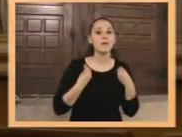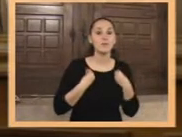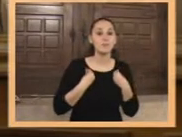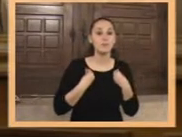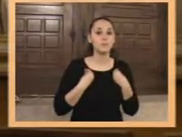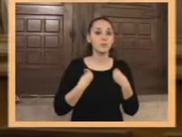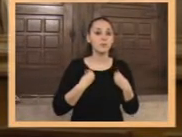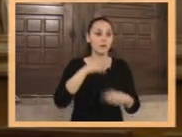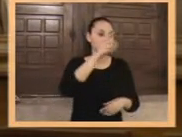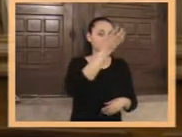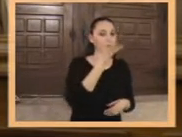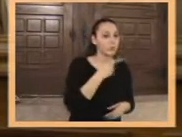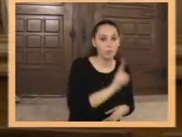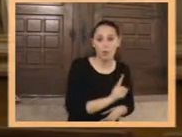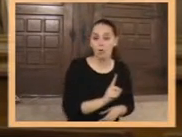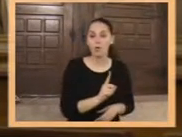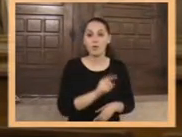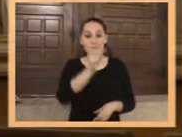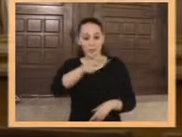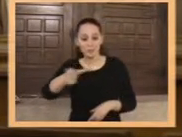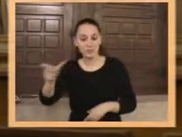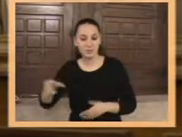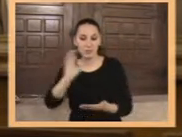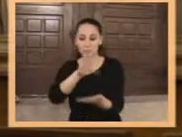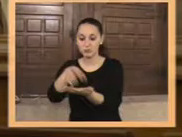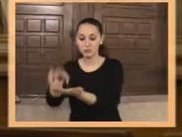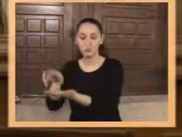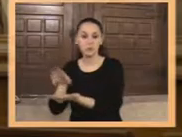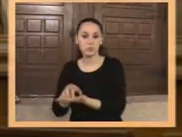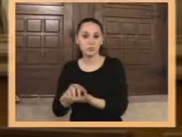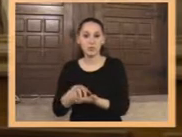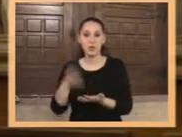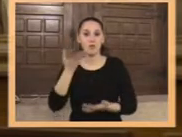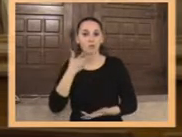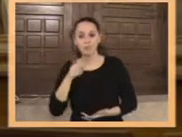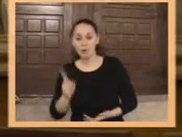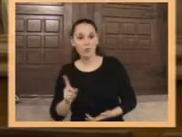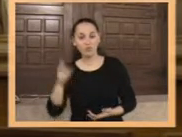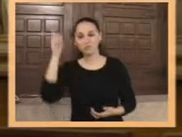implicadas. Desconozco también la opinión, para mí,